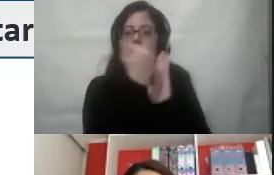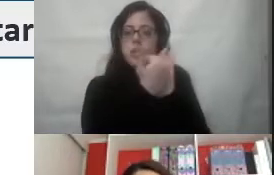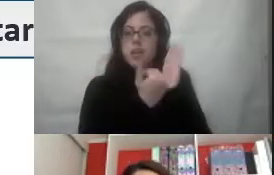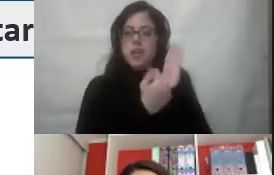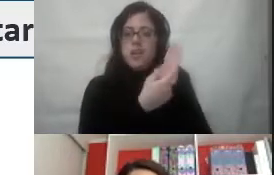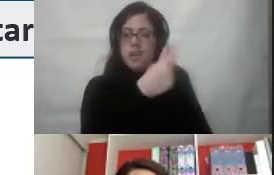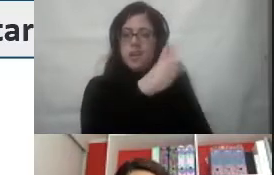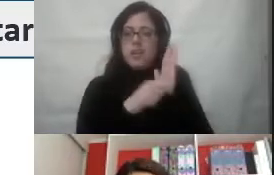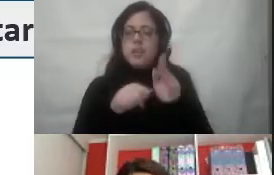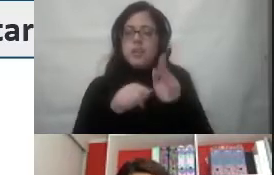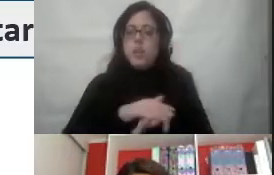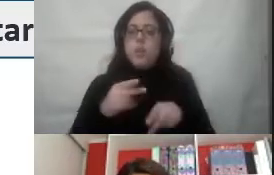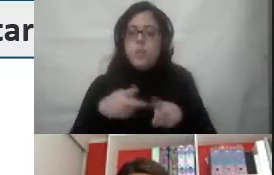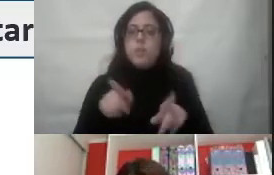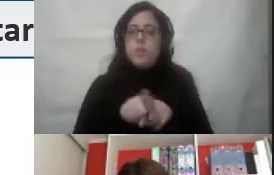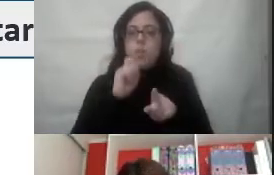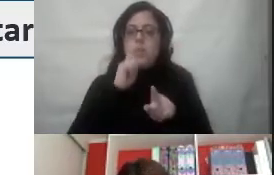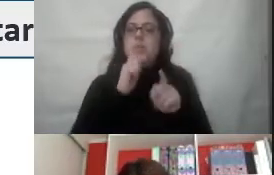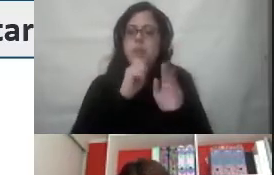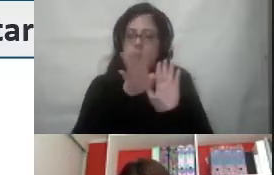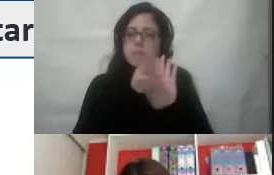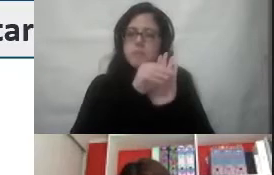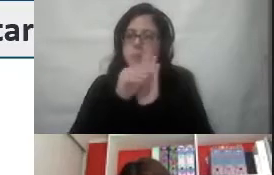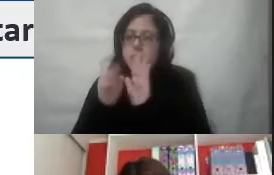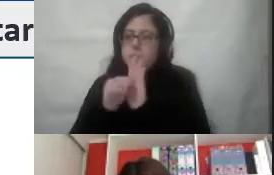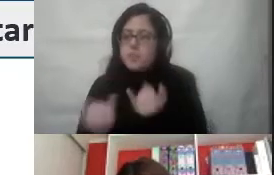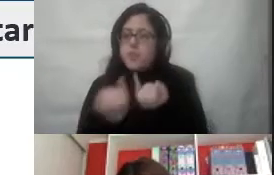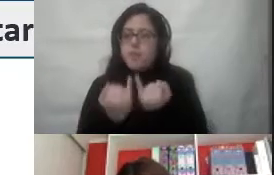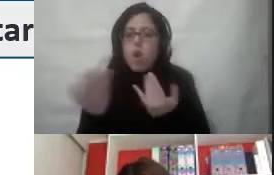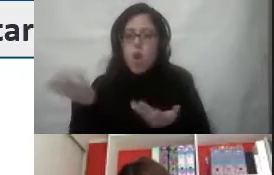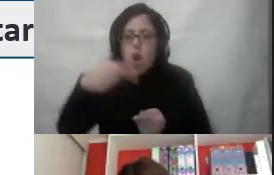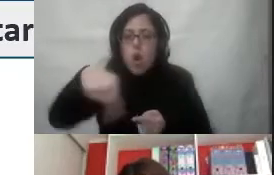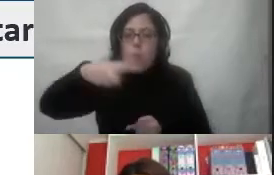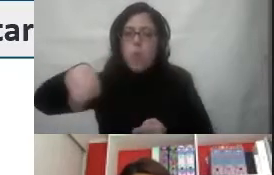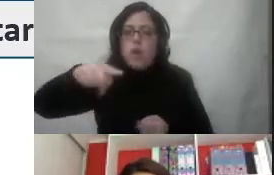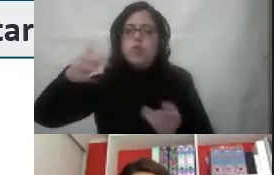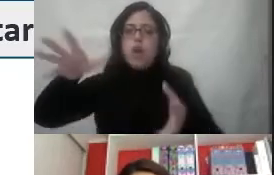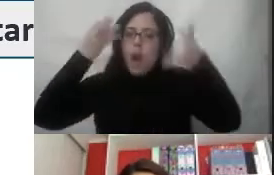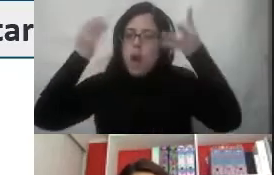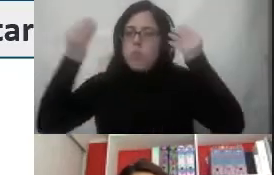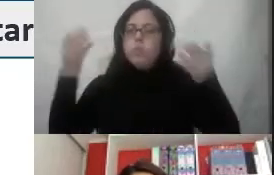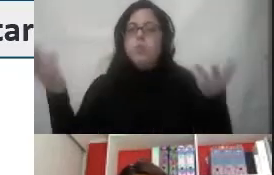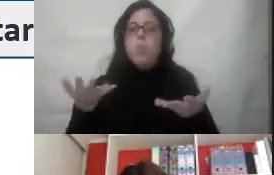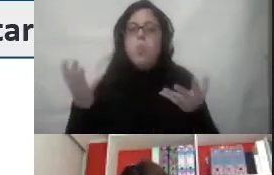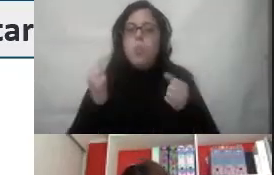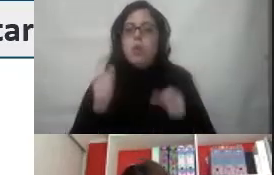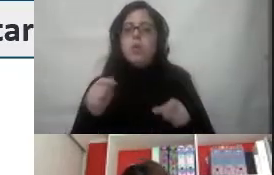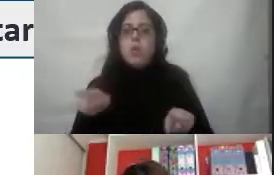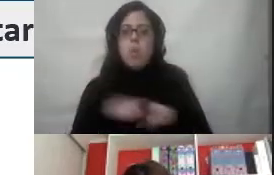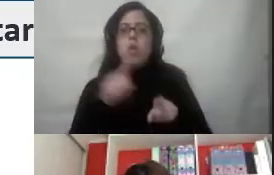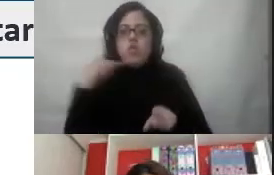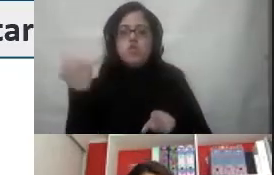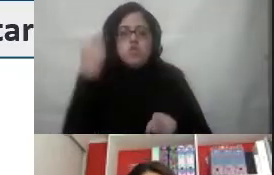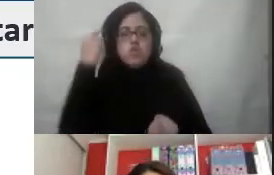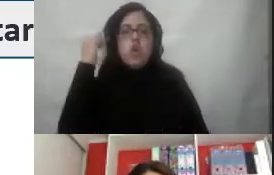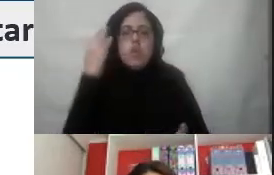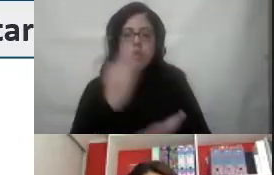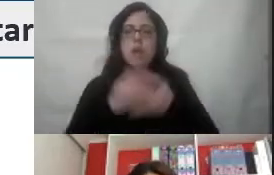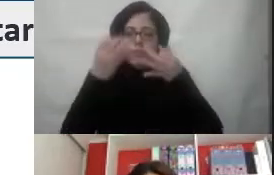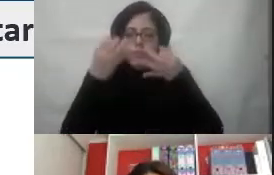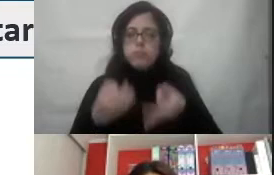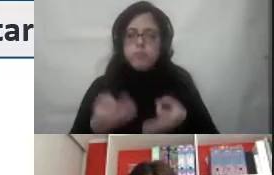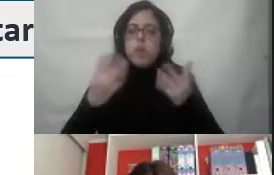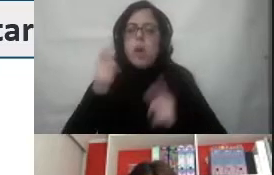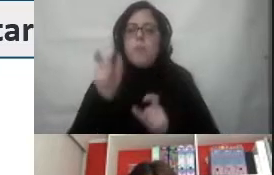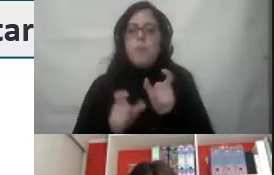Eso me va a permitir ir levantando información, ¿ya? De cómo van aprendiendo, como les indicaba, para poder nosotros ir tomando decisiones como